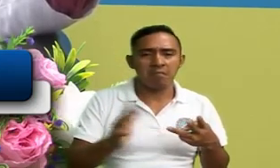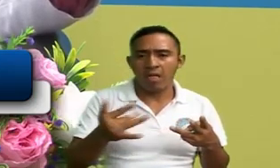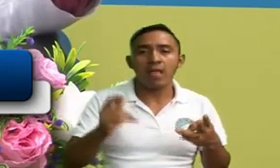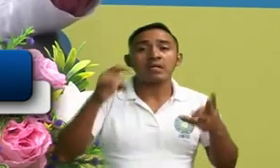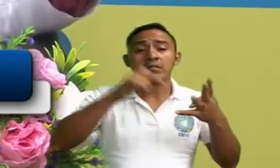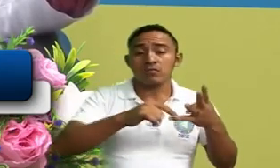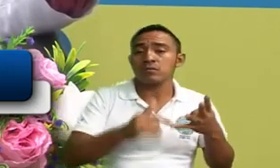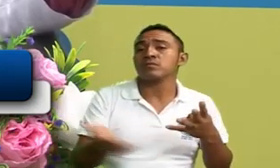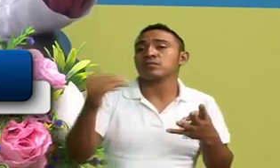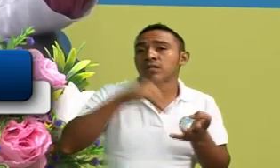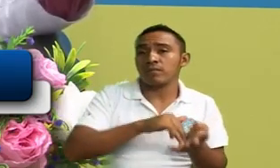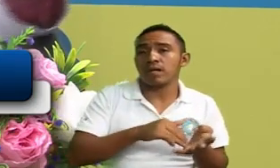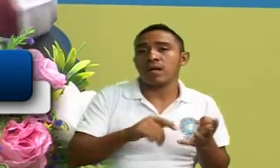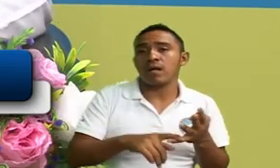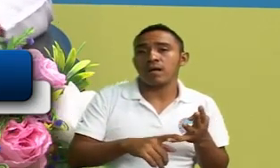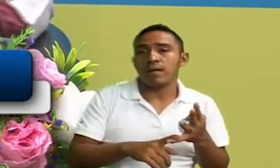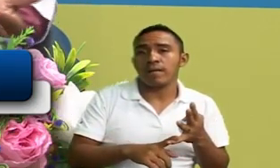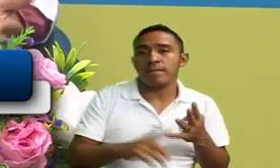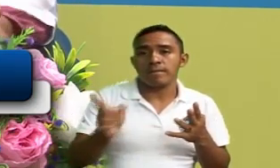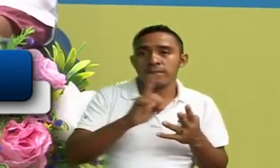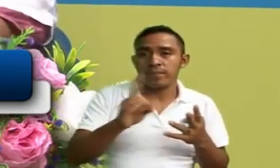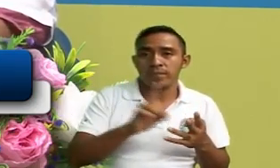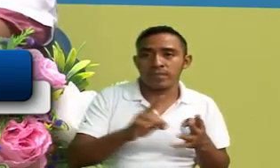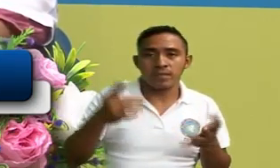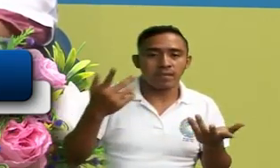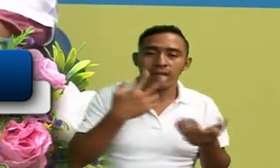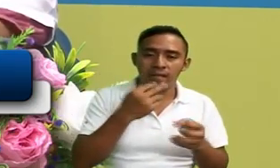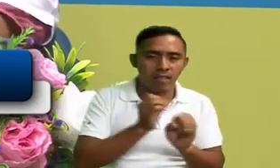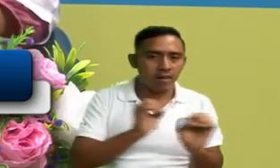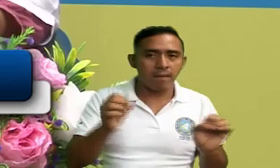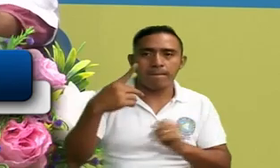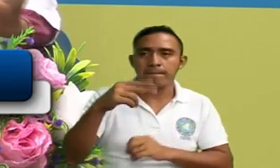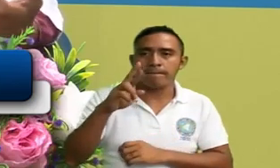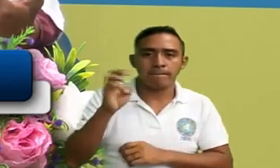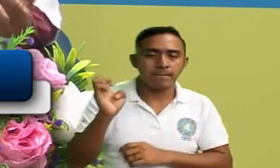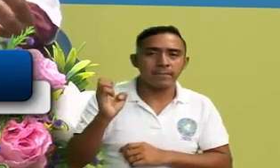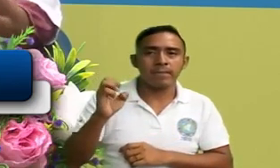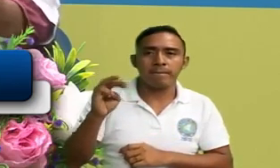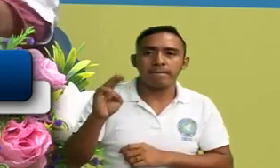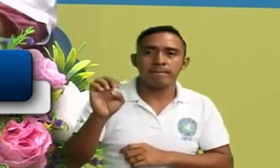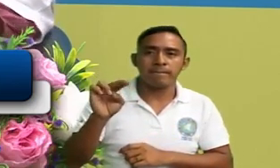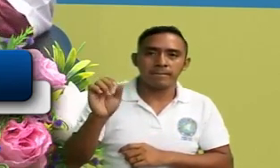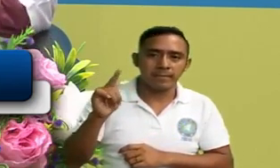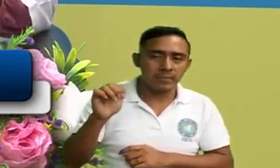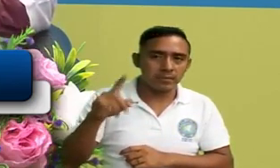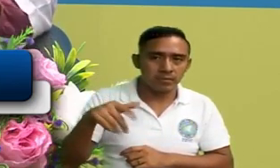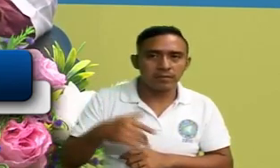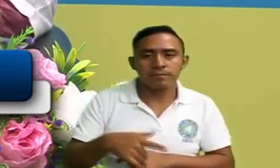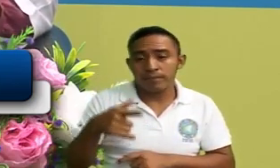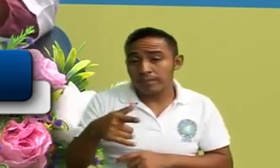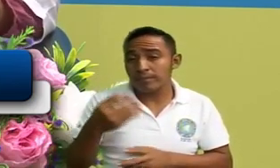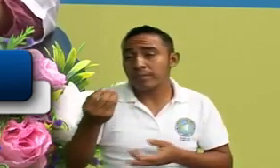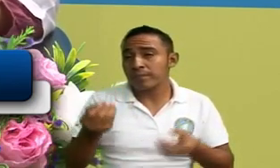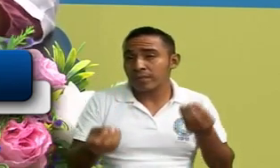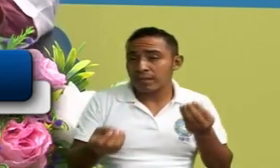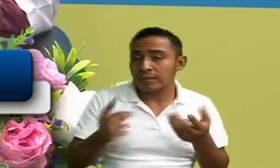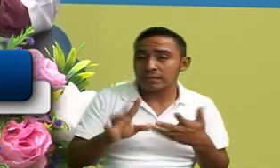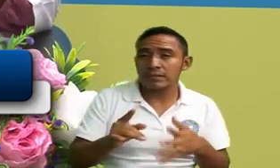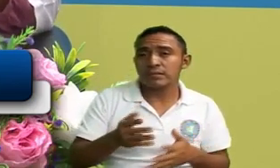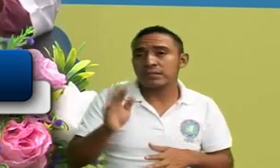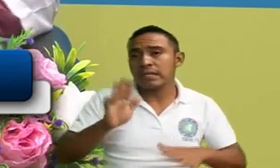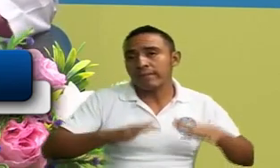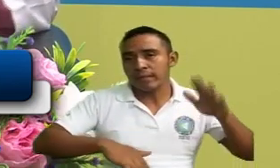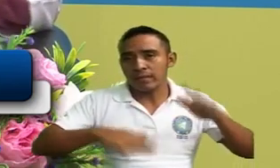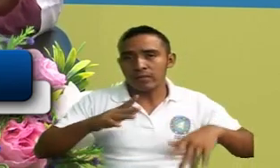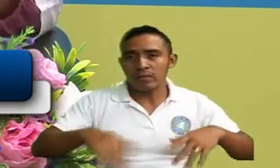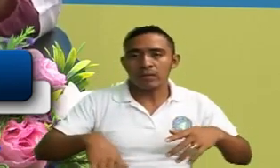síntomas, vuelve a aparecer allá, no es un síndrome premenstrual. Entonces, es común que las pacientes tengan algún síntoma, aunque sea leve, de vez en